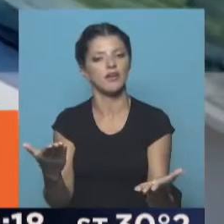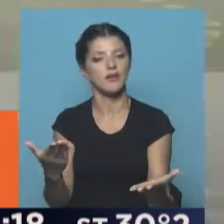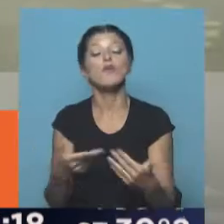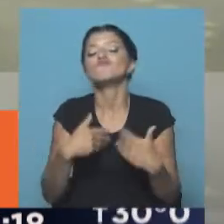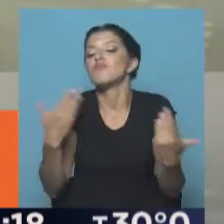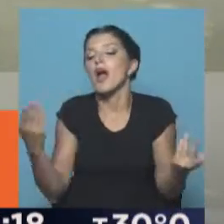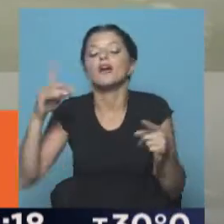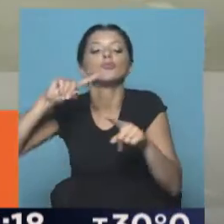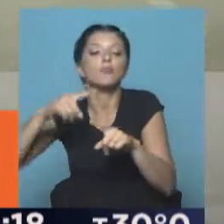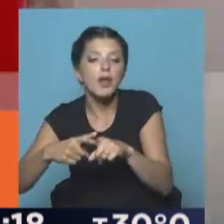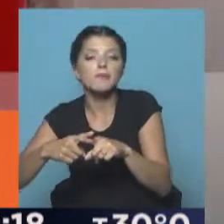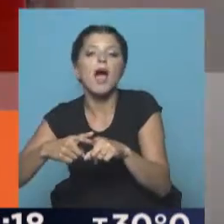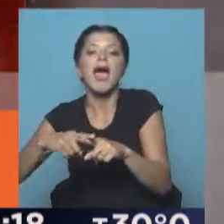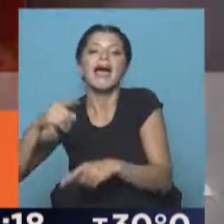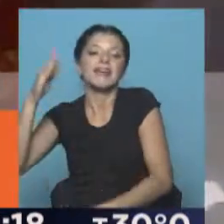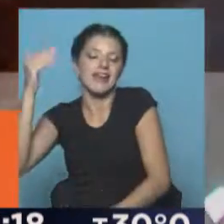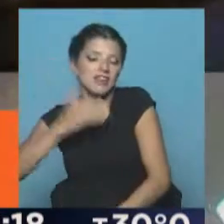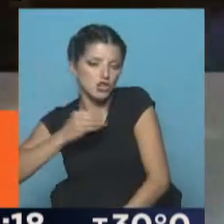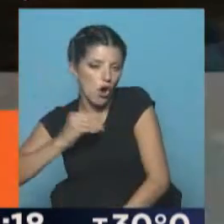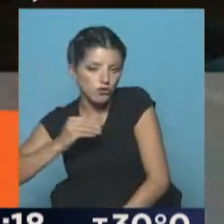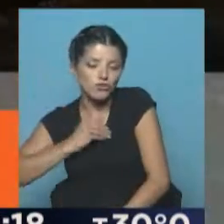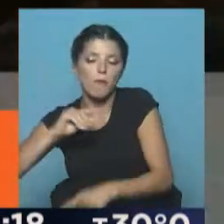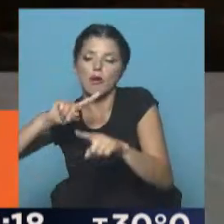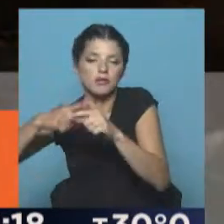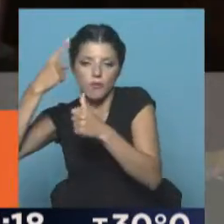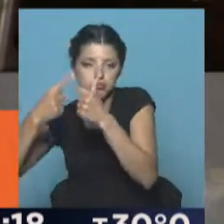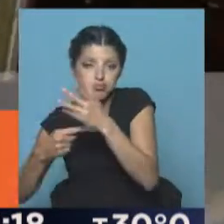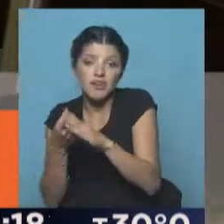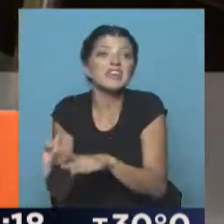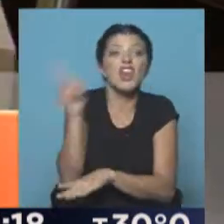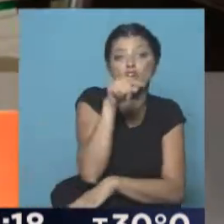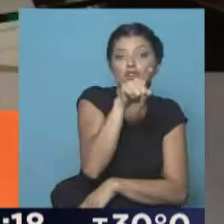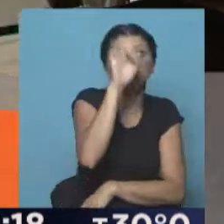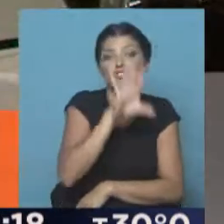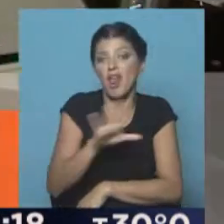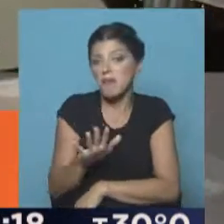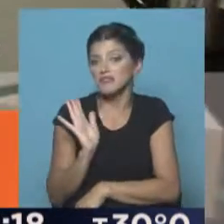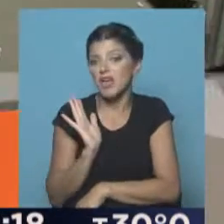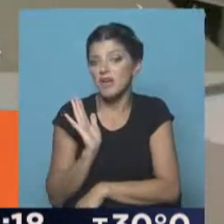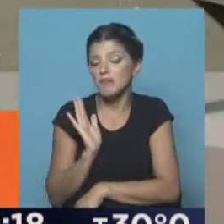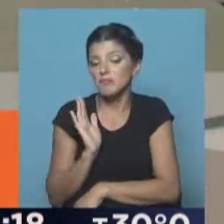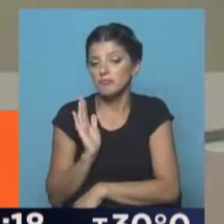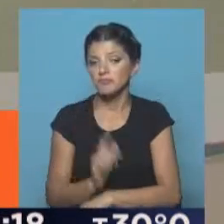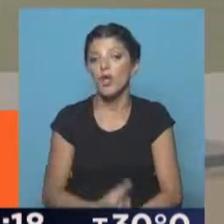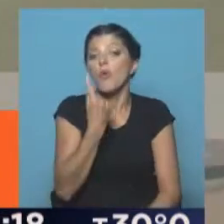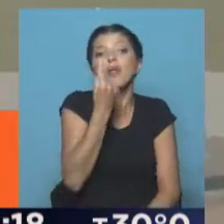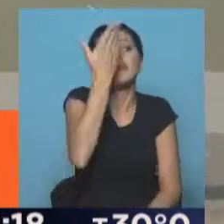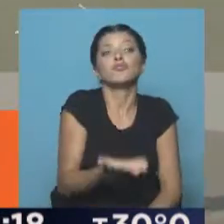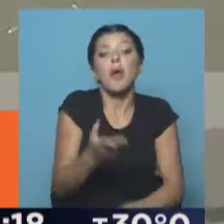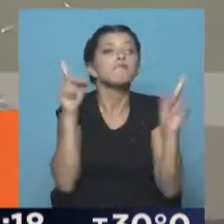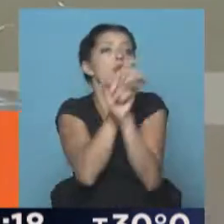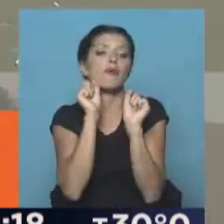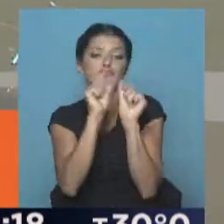geopolítico, o colectivo, religioso, o religioso, etcétera? ¿Y por qué en el otro caso es un simple, en el otro ejemplo, es un simple caso de una problemática